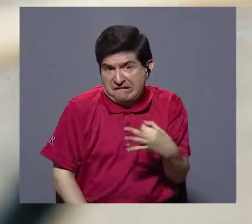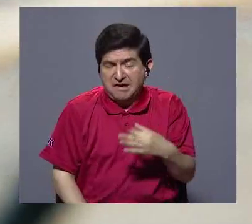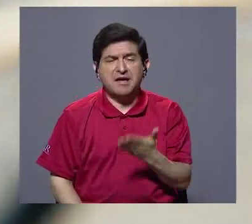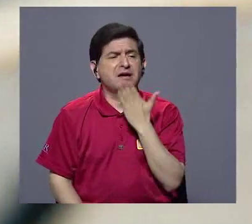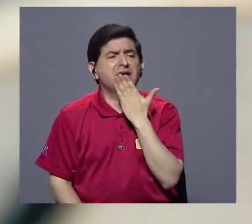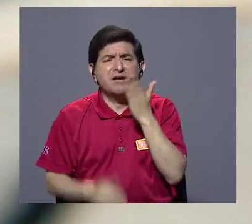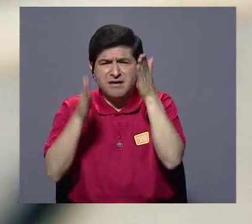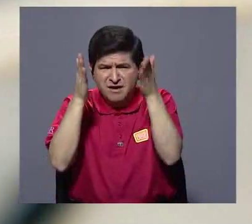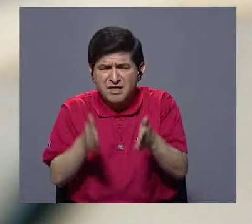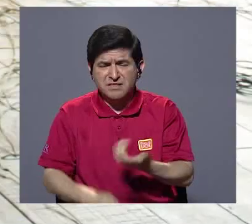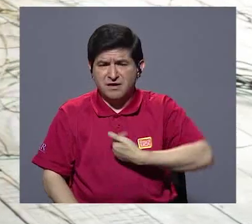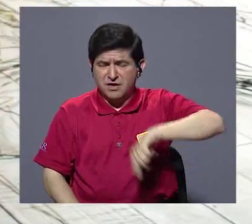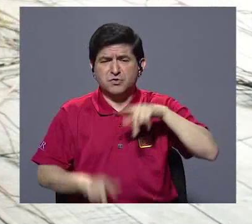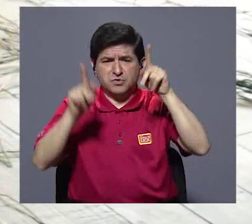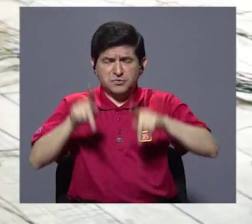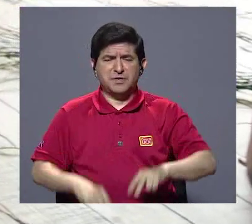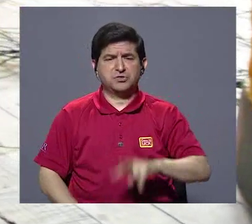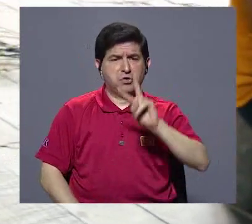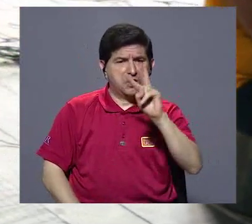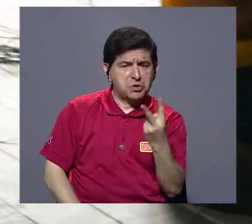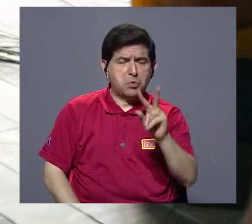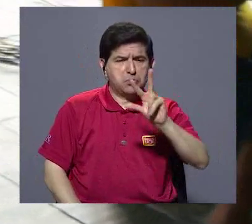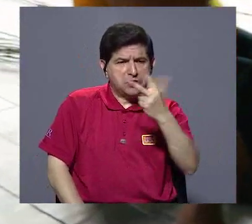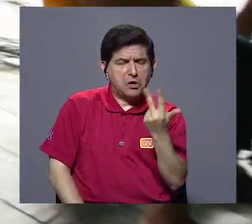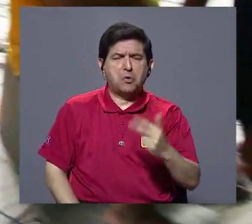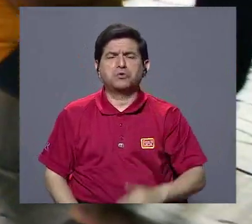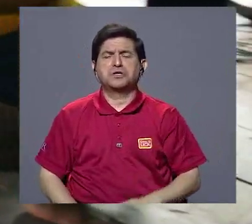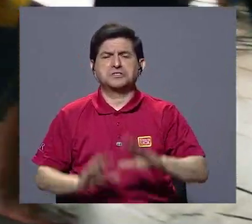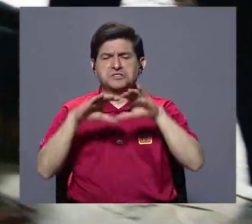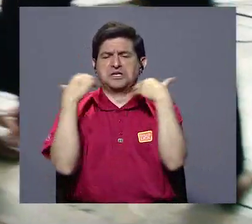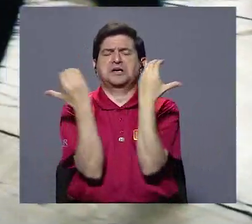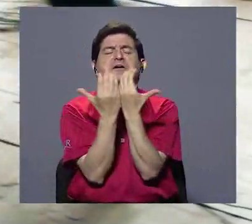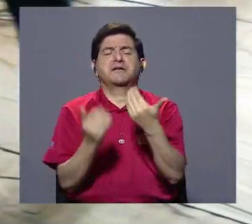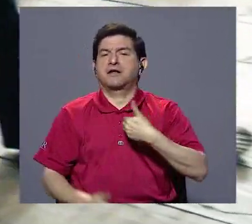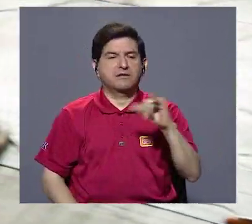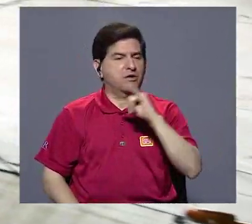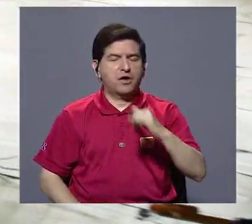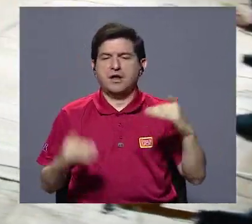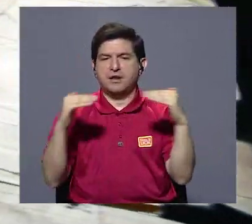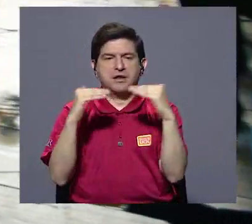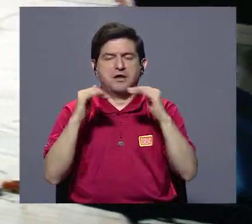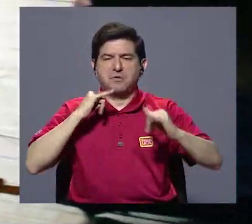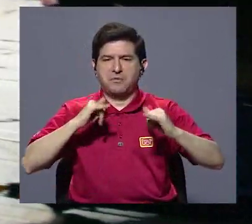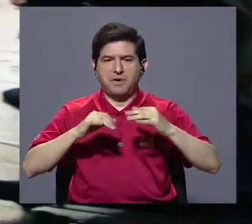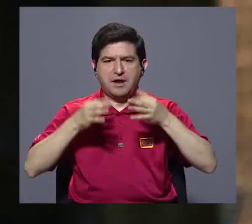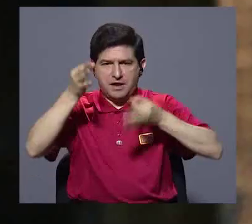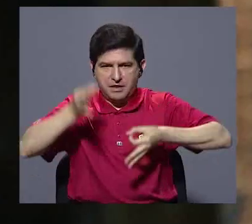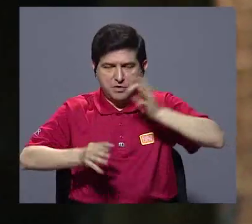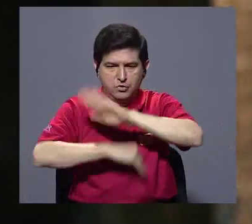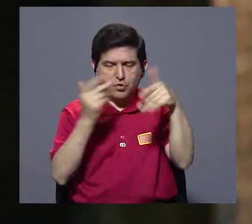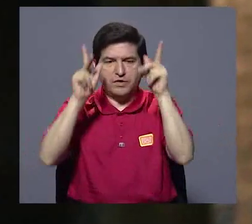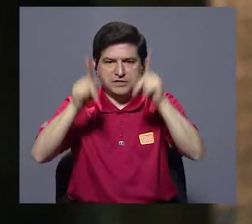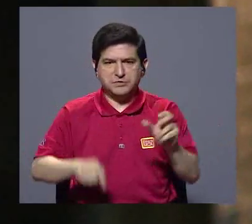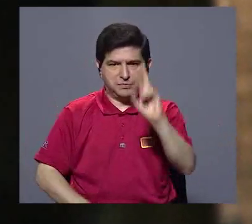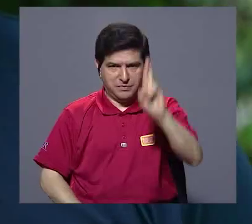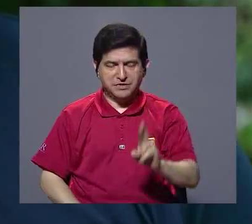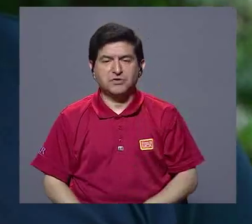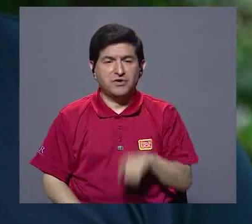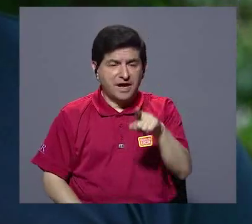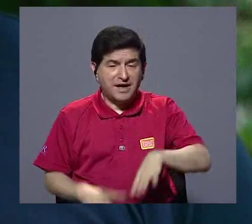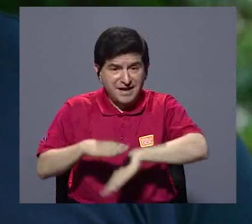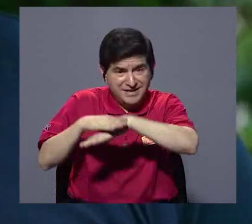de que los indígenas somos ciudadanos de una segunda o tercera clase, que no tenemos el mismo nivel de justicia que tiene el resto de los costarricenses. Esa